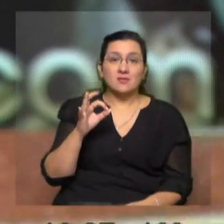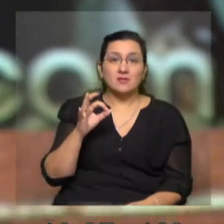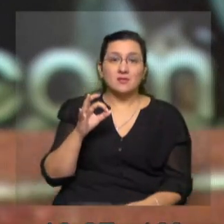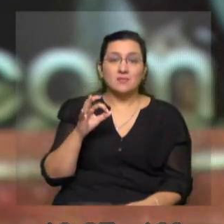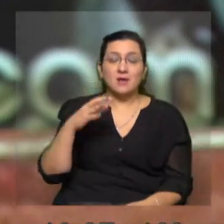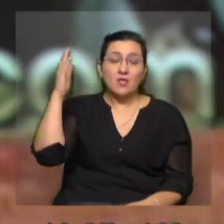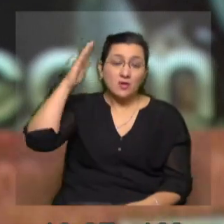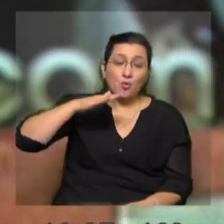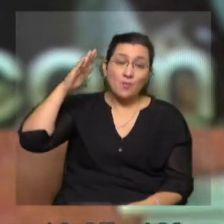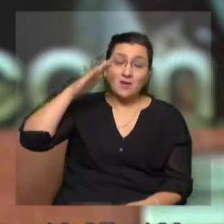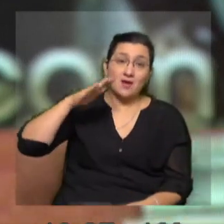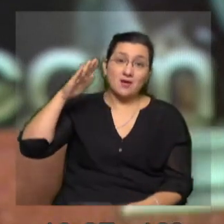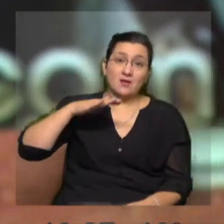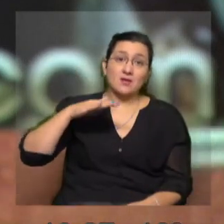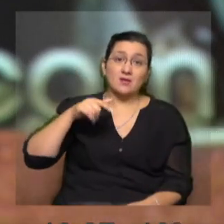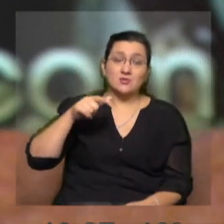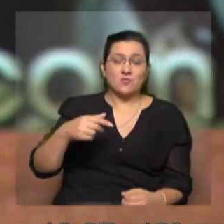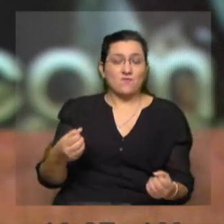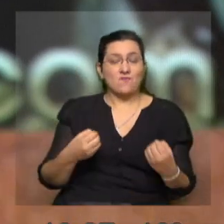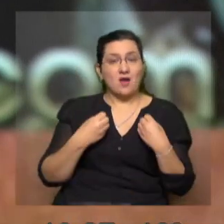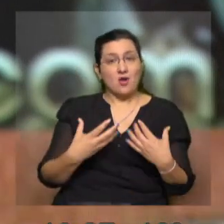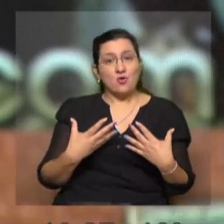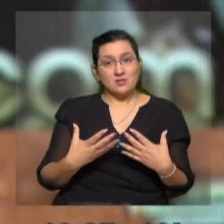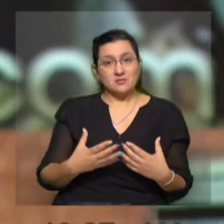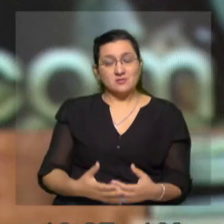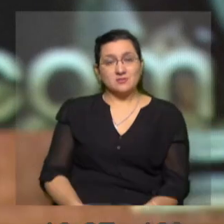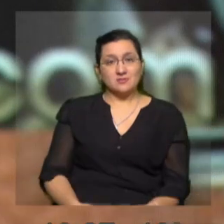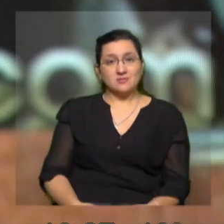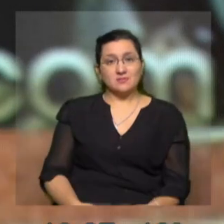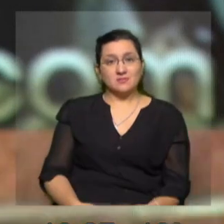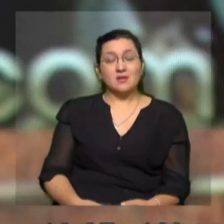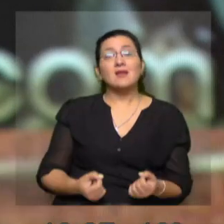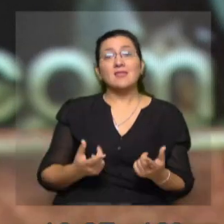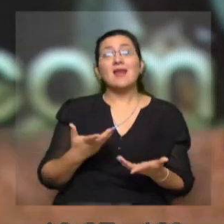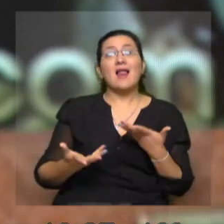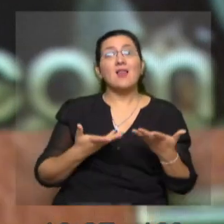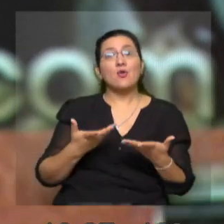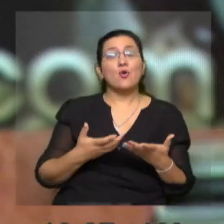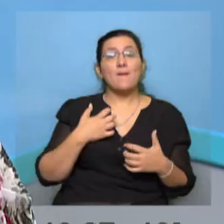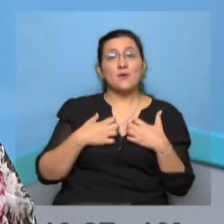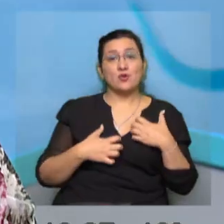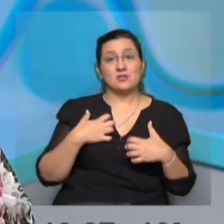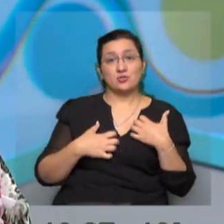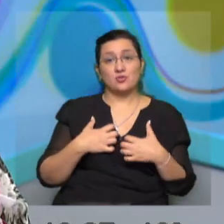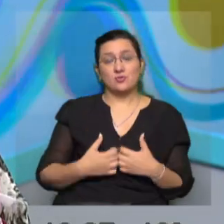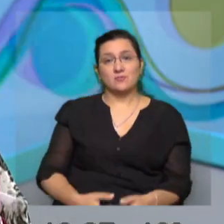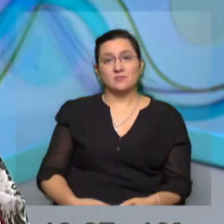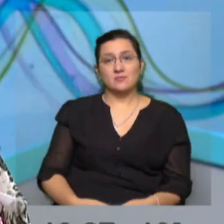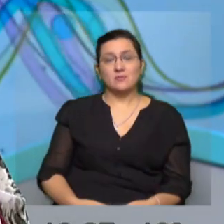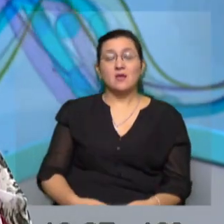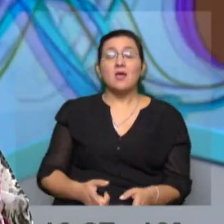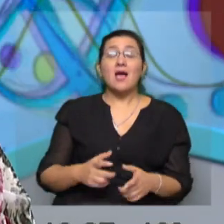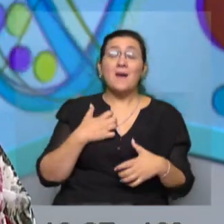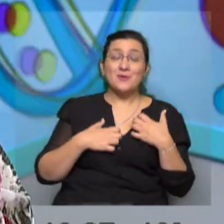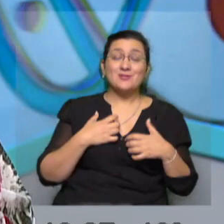para homenajear a esos valores que le dieron algo a Progreso. Sí, le habrás dado a Progreso y a todo el fútbol. Por